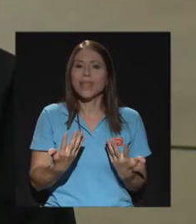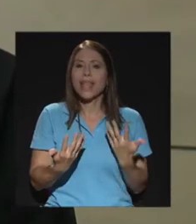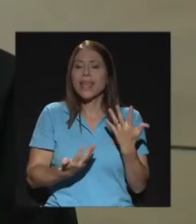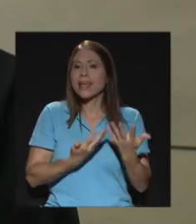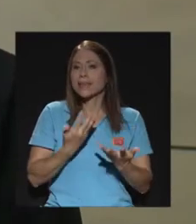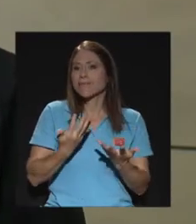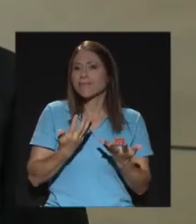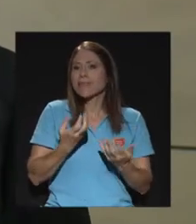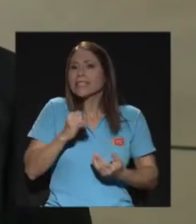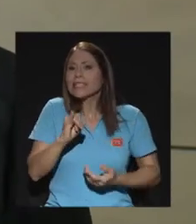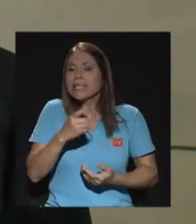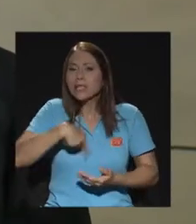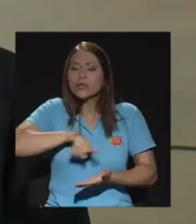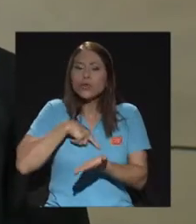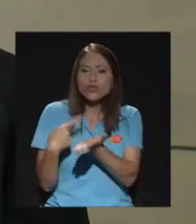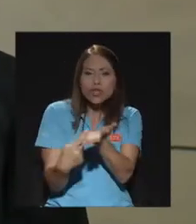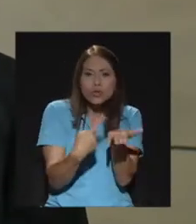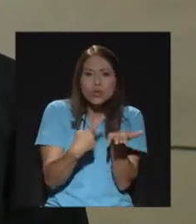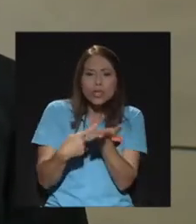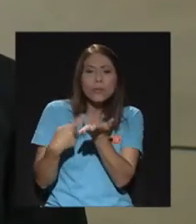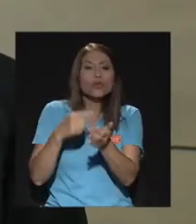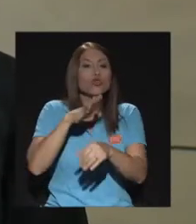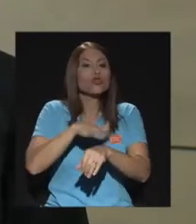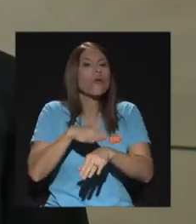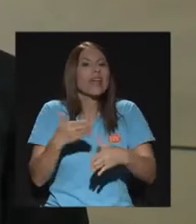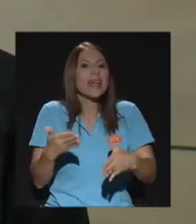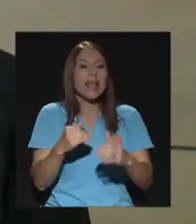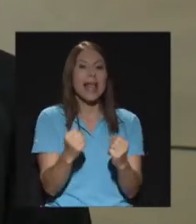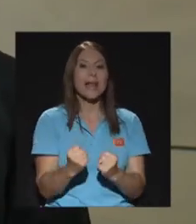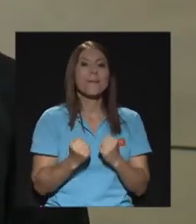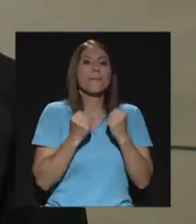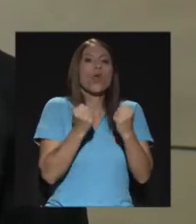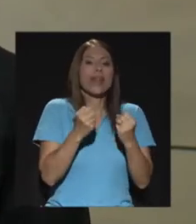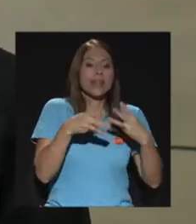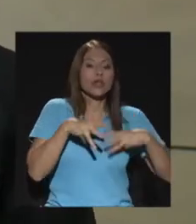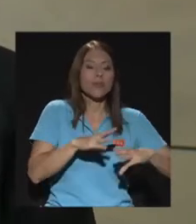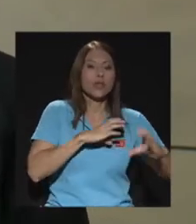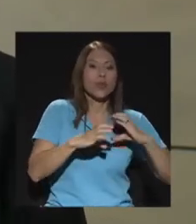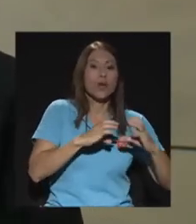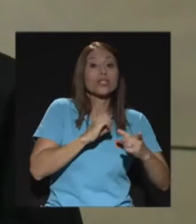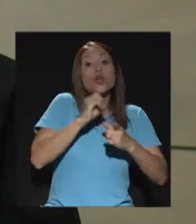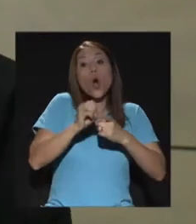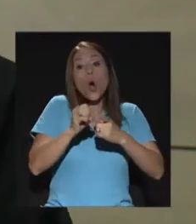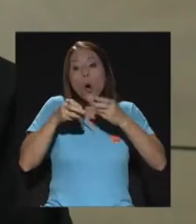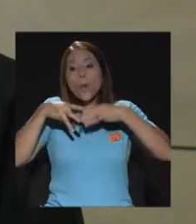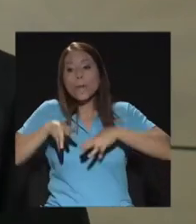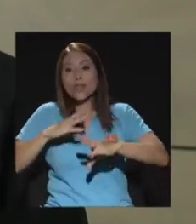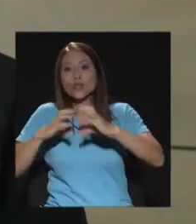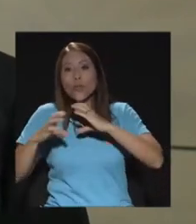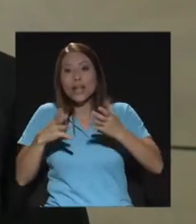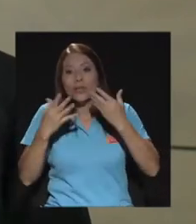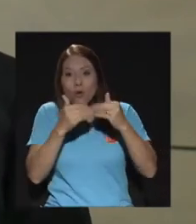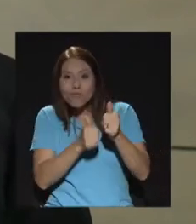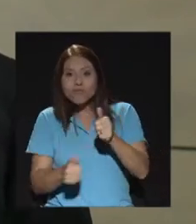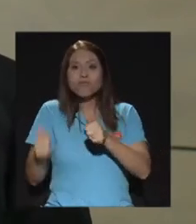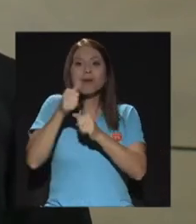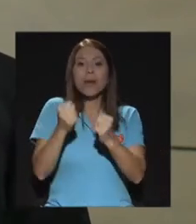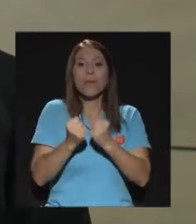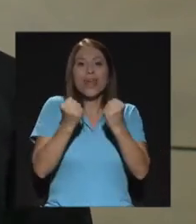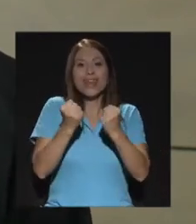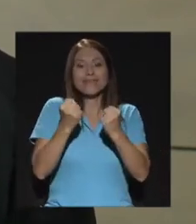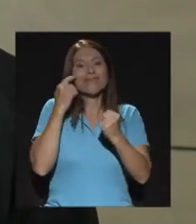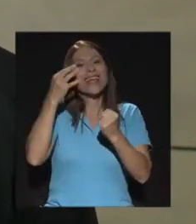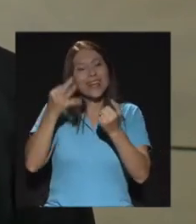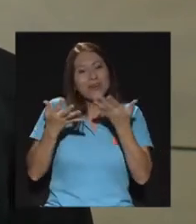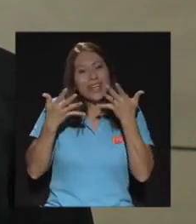si discutimos sobre el poder de los medios o si los medios van al poder. Yo creo que ya estamos en esa fase en que los medios están